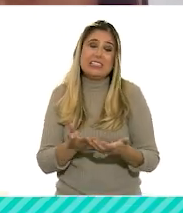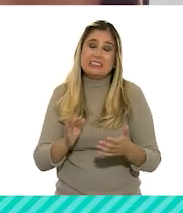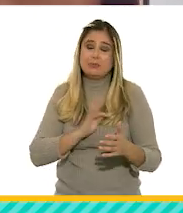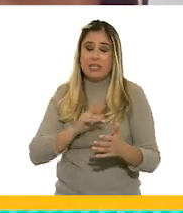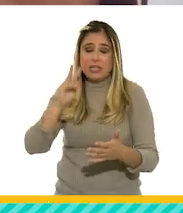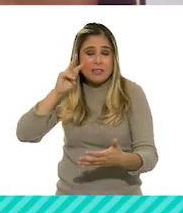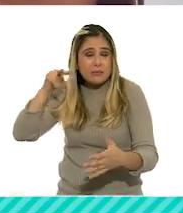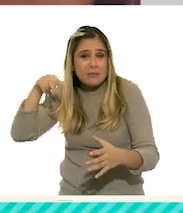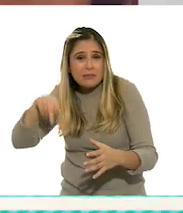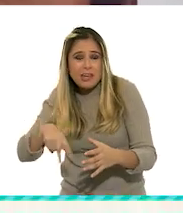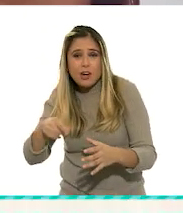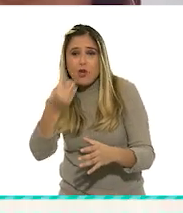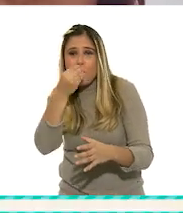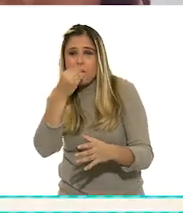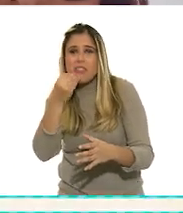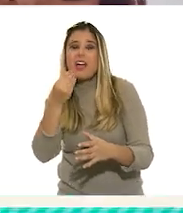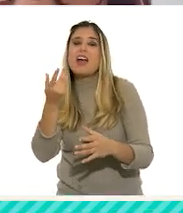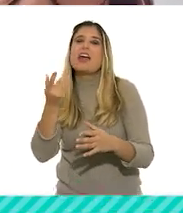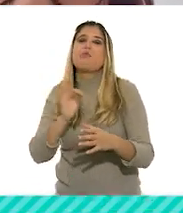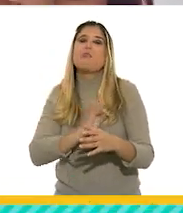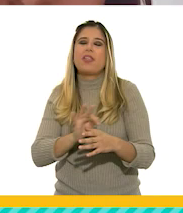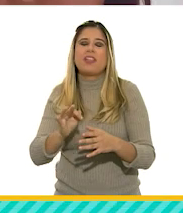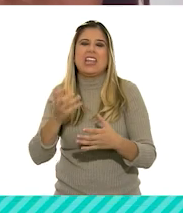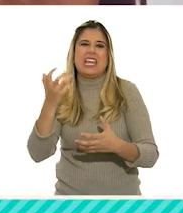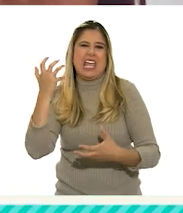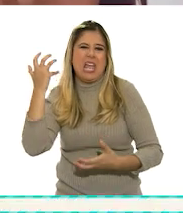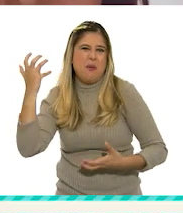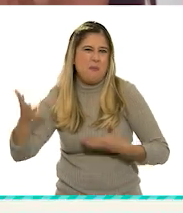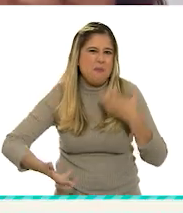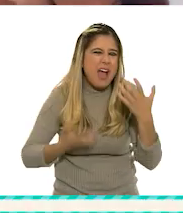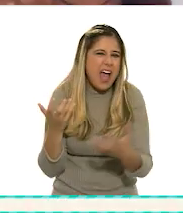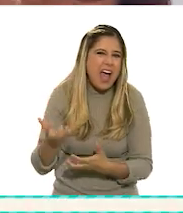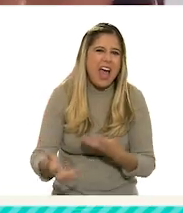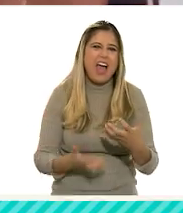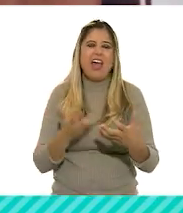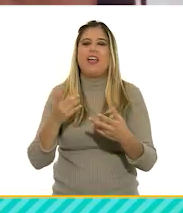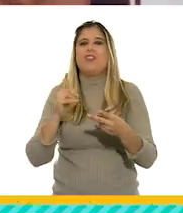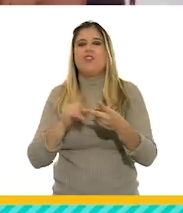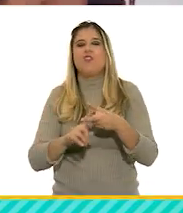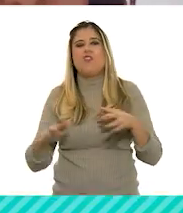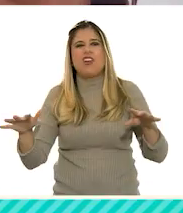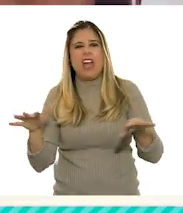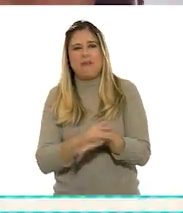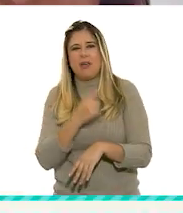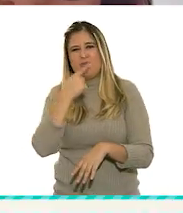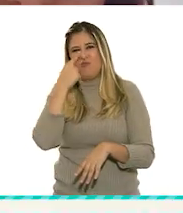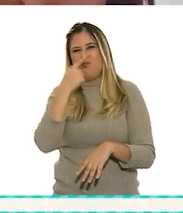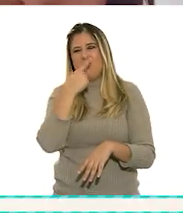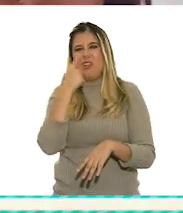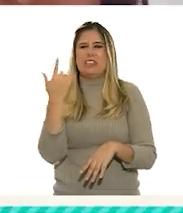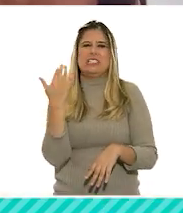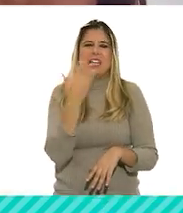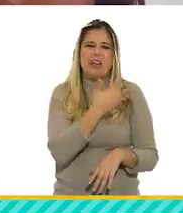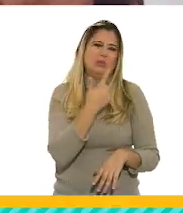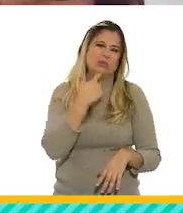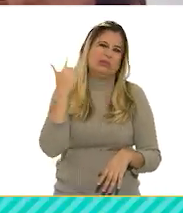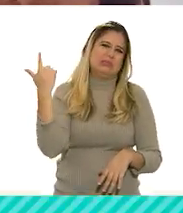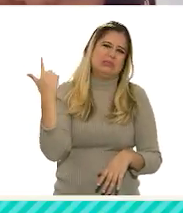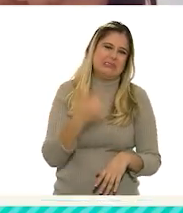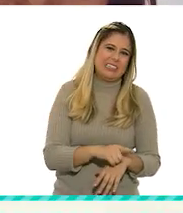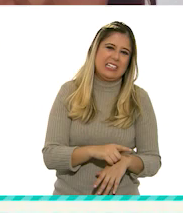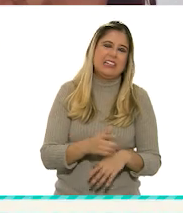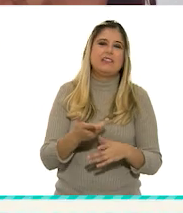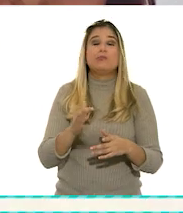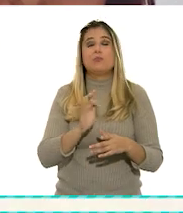encontrarnos con alimentos quemados. Obviamente van a cambiar su olor, su sabor, incluso